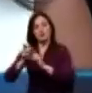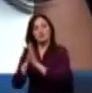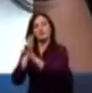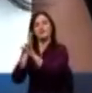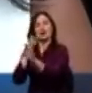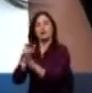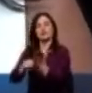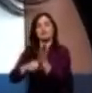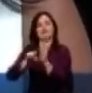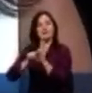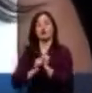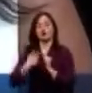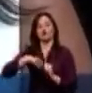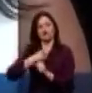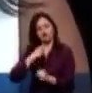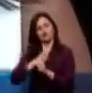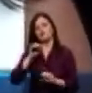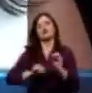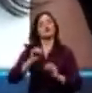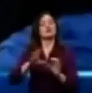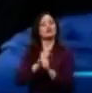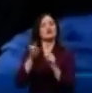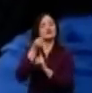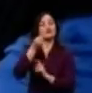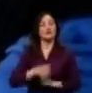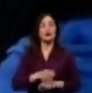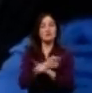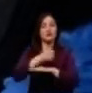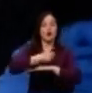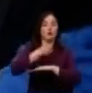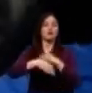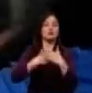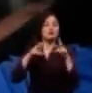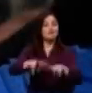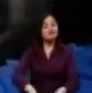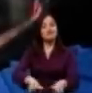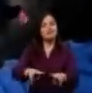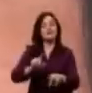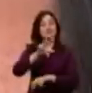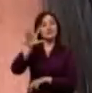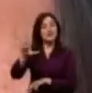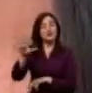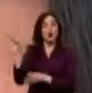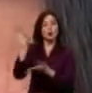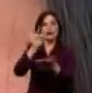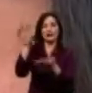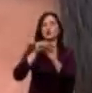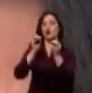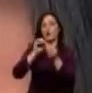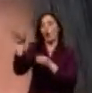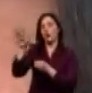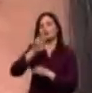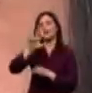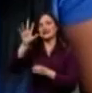pero que indiscutiblemente si las vamos trabajando poco a poco las vamos a lograr. Varias autoridades e incluso del movimiento país al cual representa se